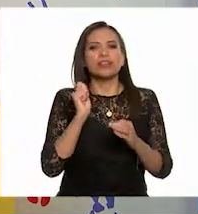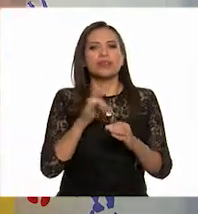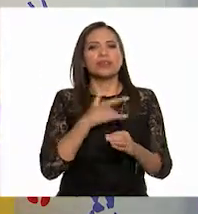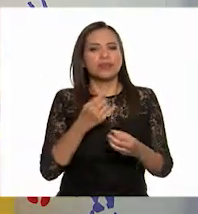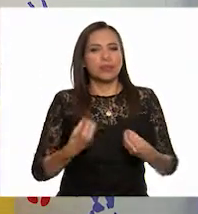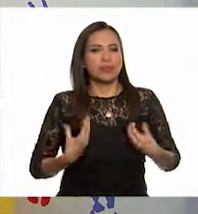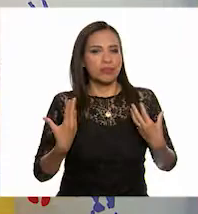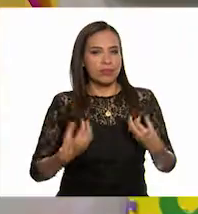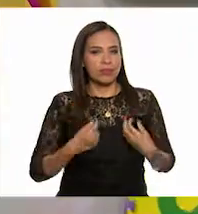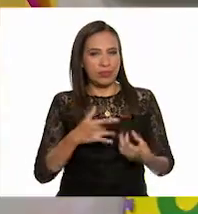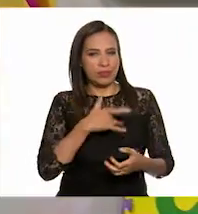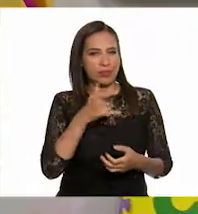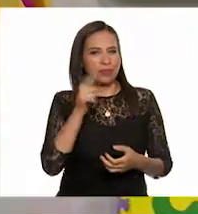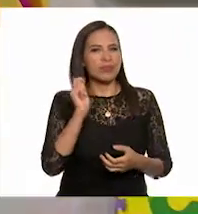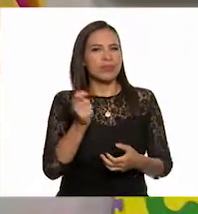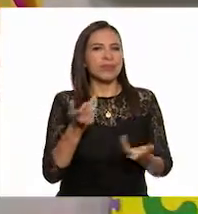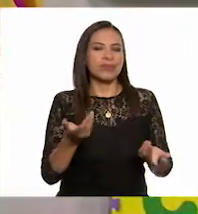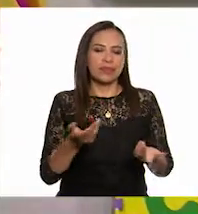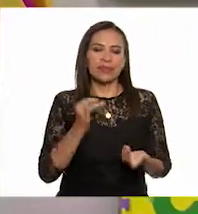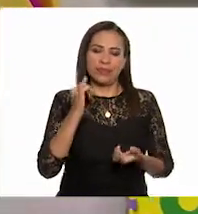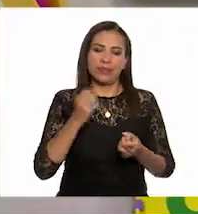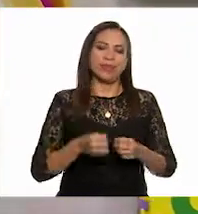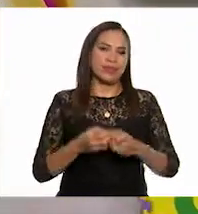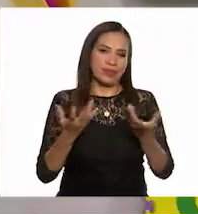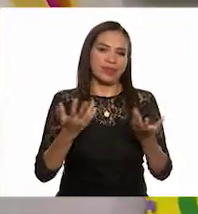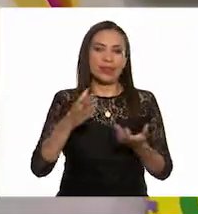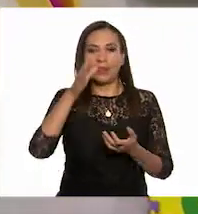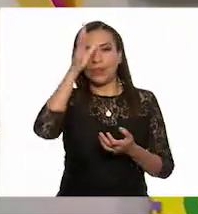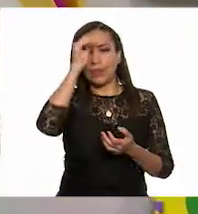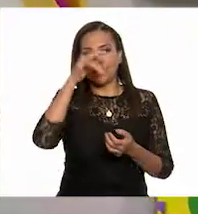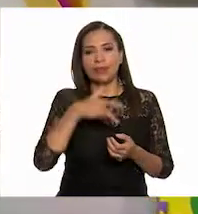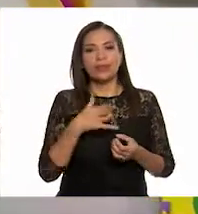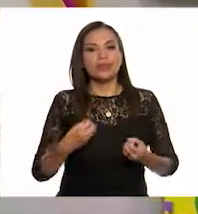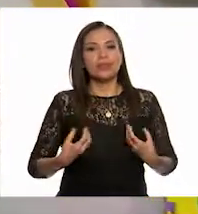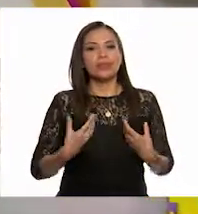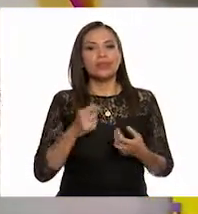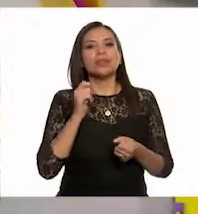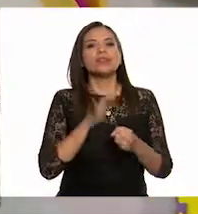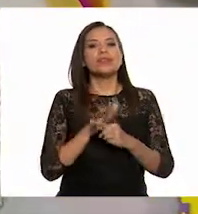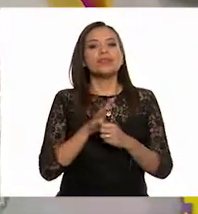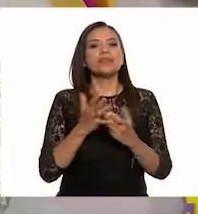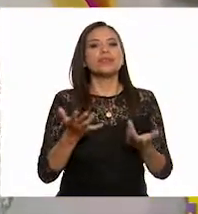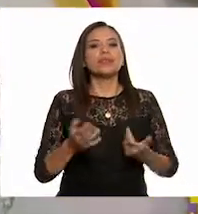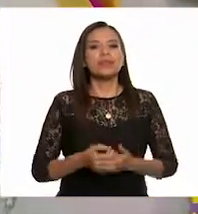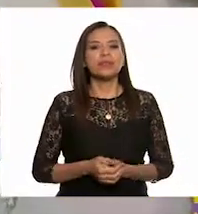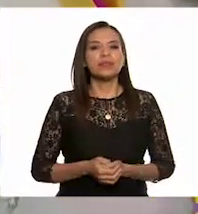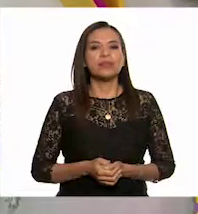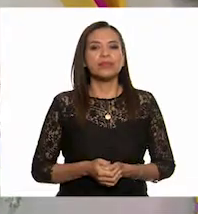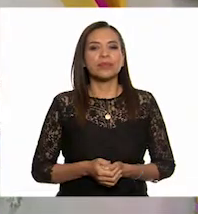los estados de ánimo. ¿Te acuerdas, Ale? Ah, pues claro que sí, me acuerdo. Los estados de ánimo son...